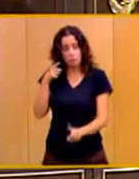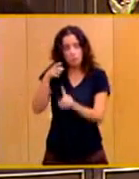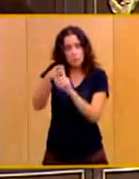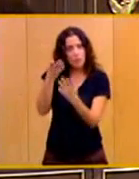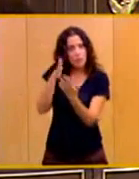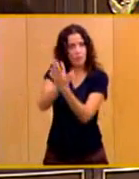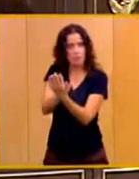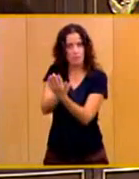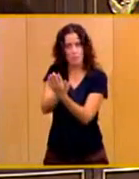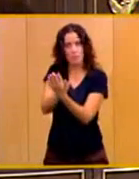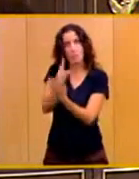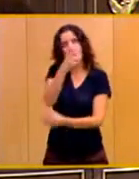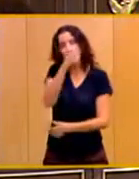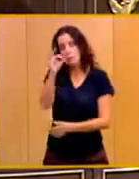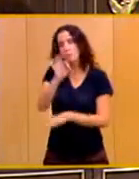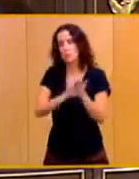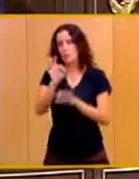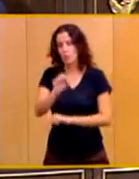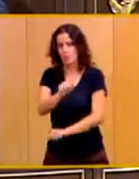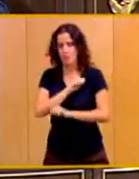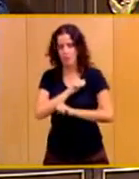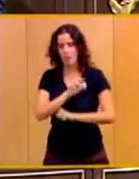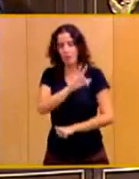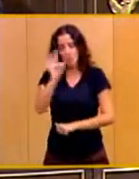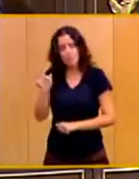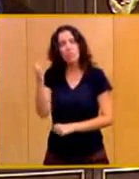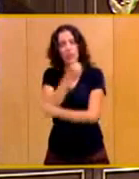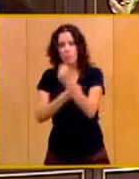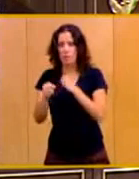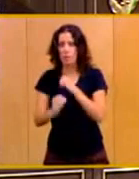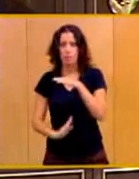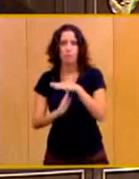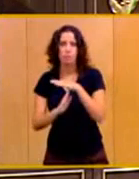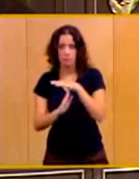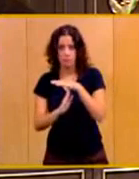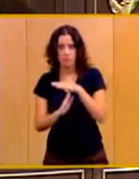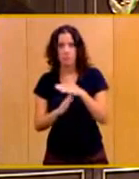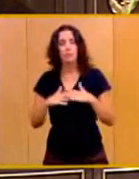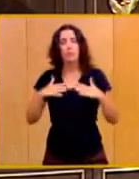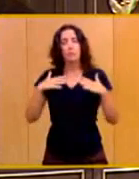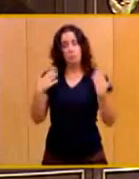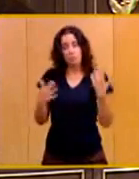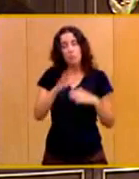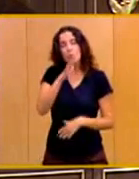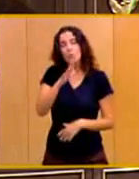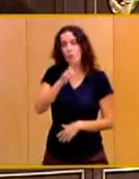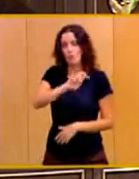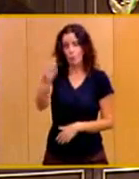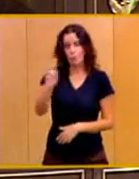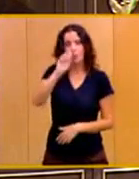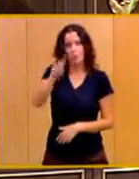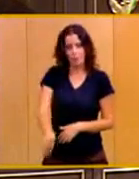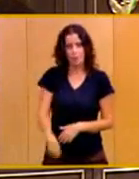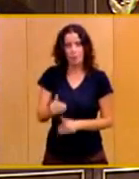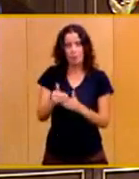un 20% de paro y una economía estancada. Pero existe otra razón que desanima sobre el futuro de